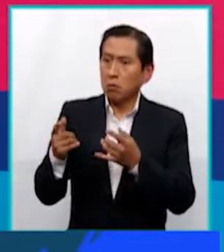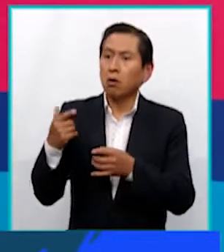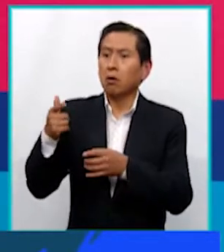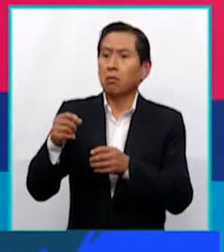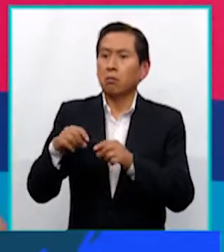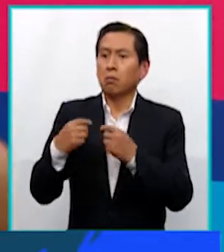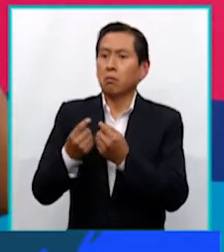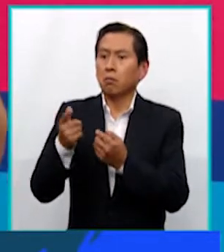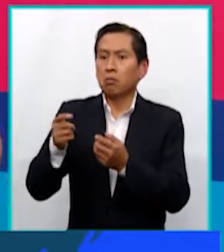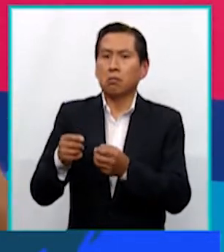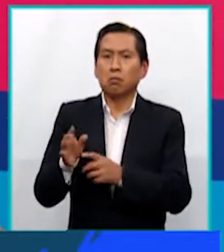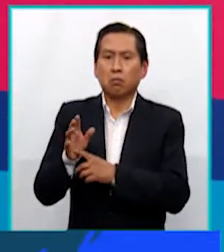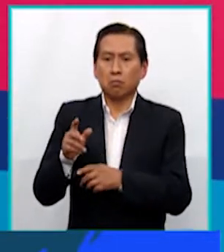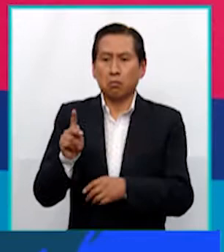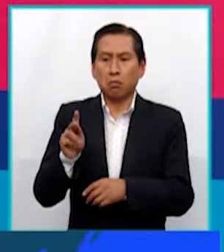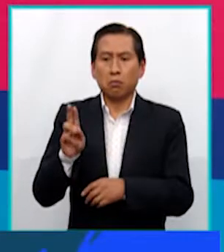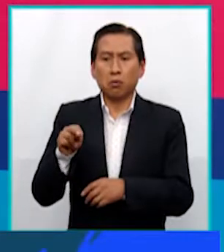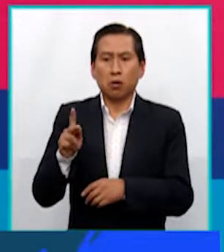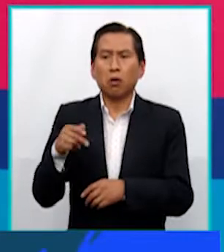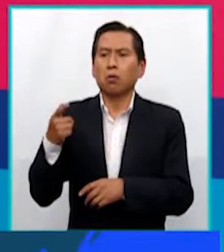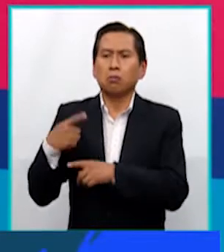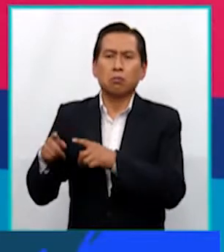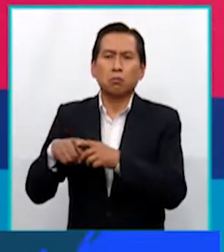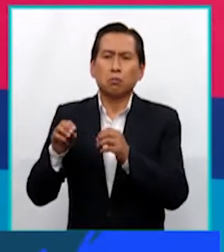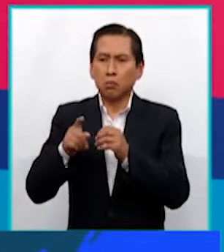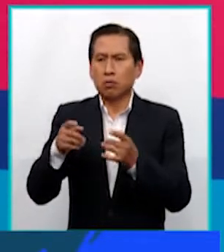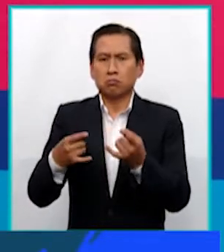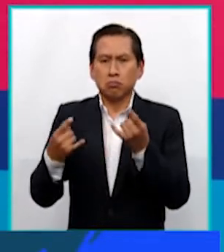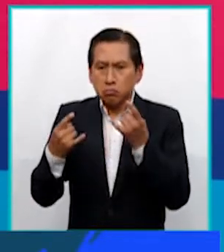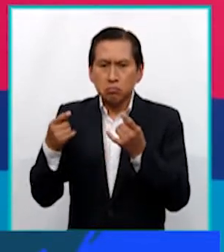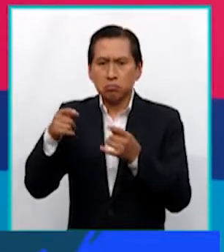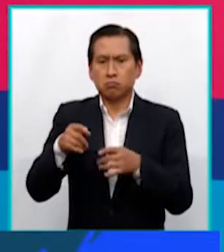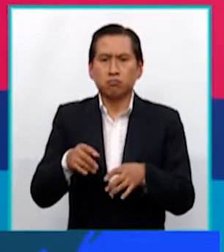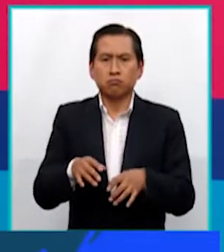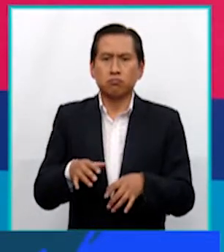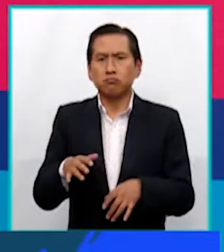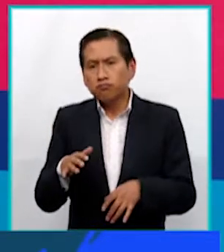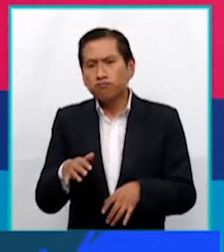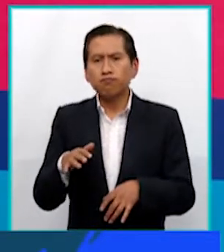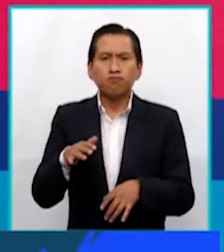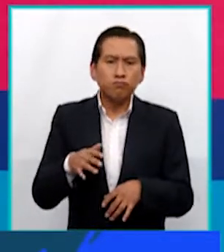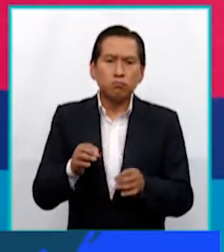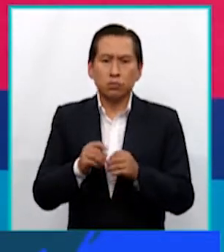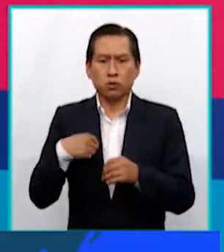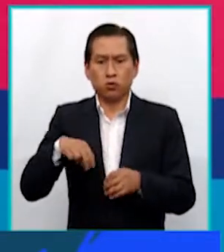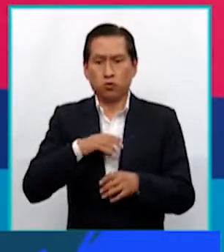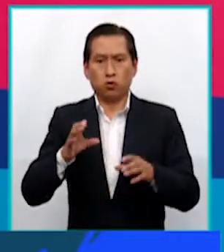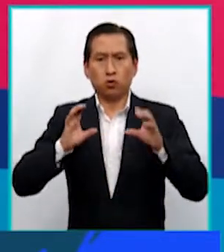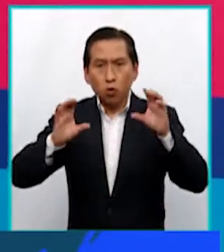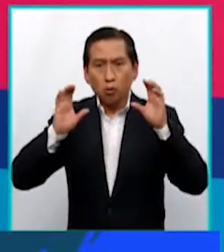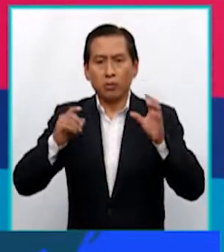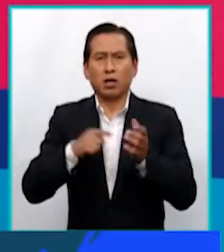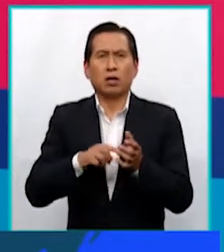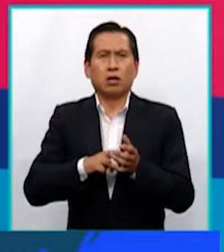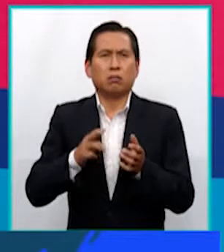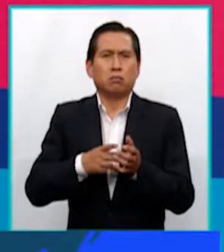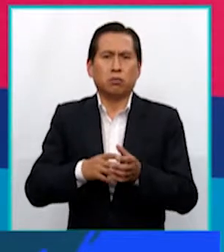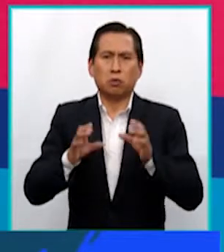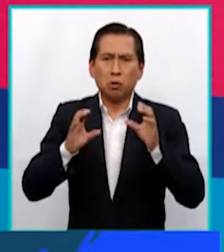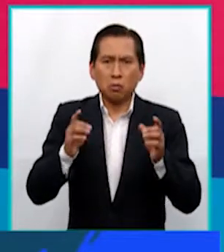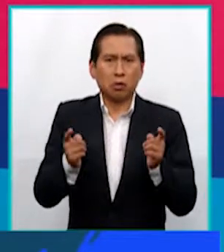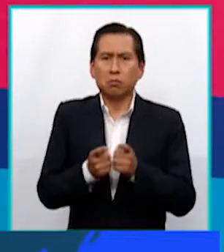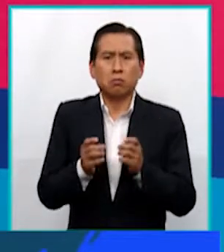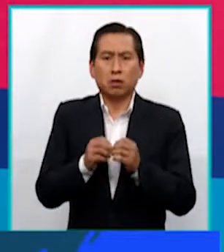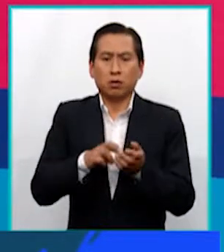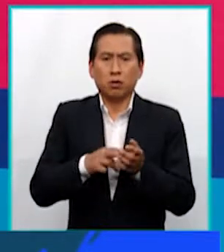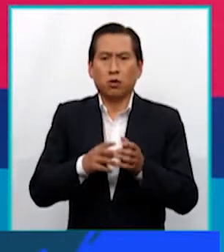toca una banda de todos los géneros, de metal, de reggae, entramos nosotros con la cumbia, y nuestra cumbia no es solamente cumbia, ¿no?